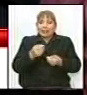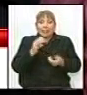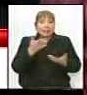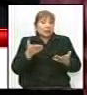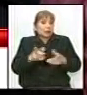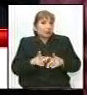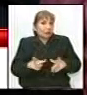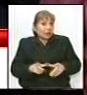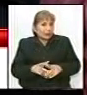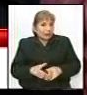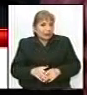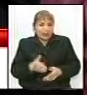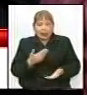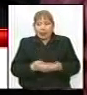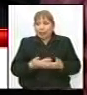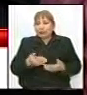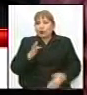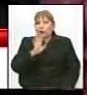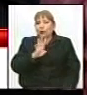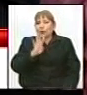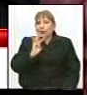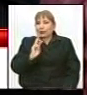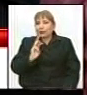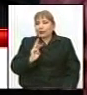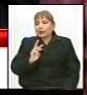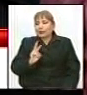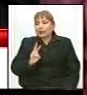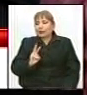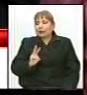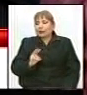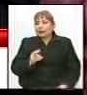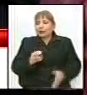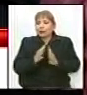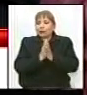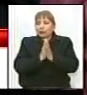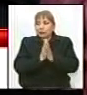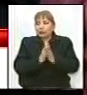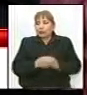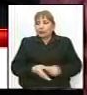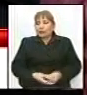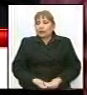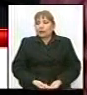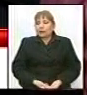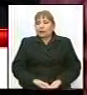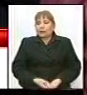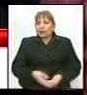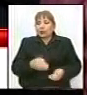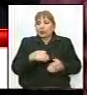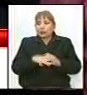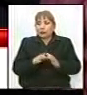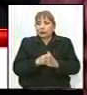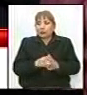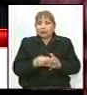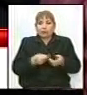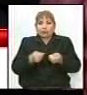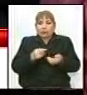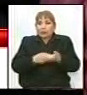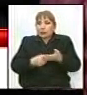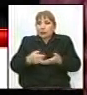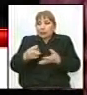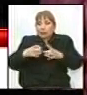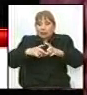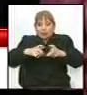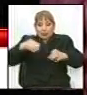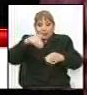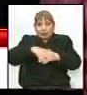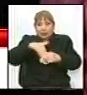sede. El caso 426 por la pérdida de solicitud original del presunto desistimiento de la adquisición de kit